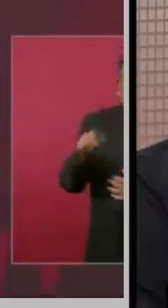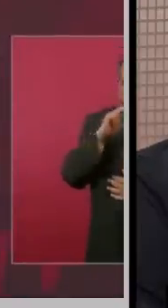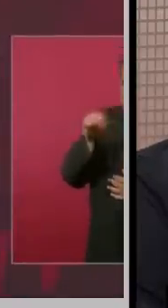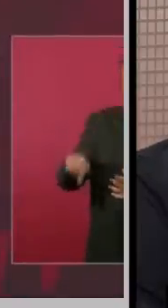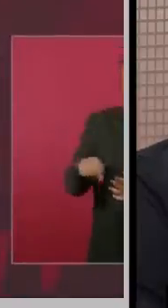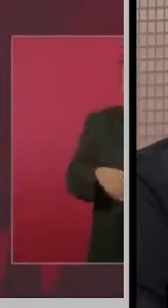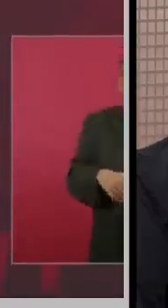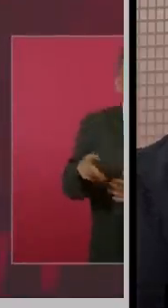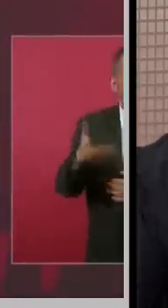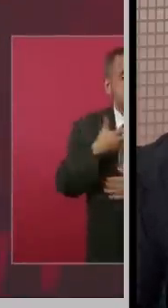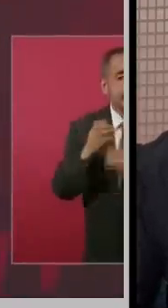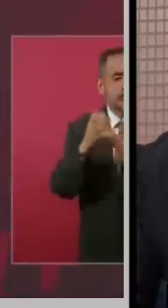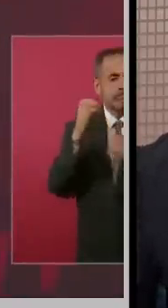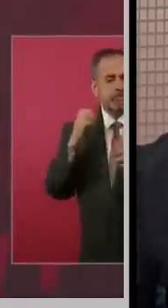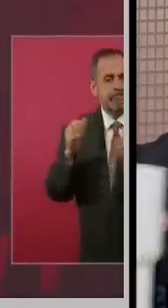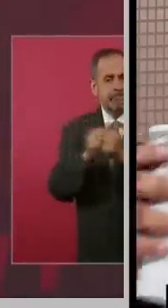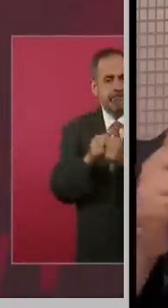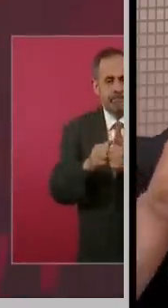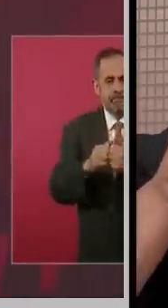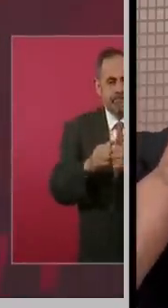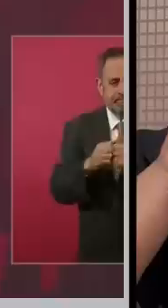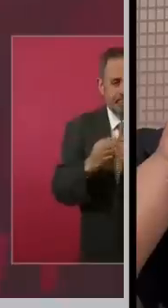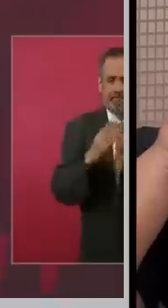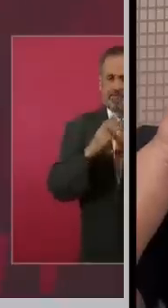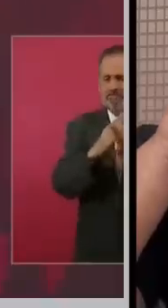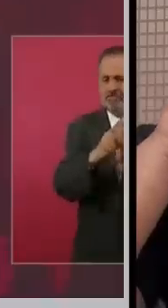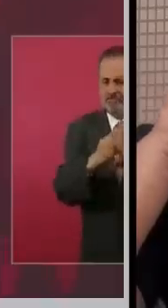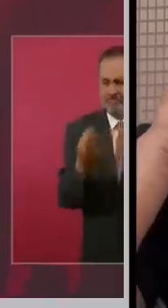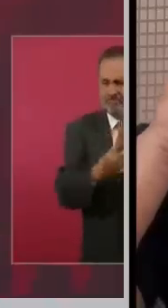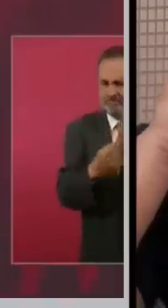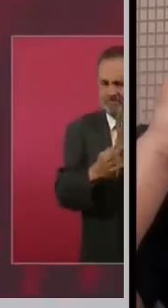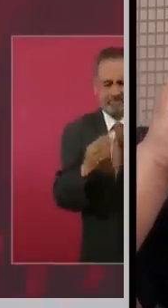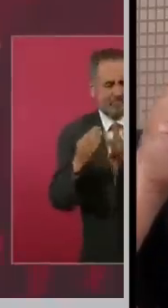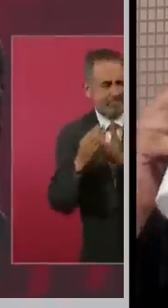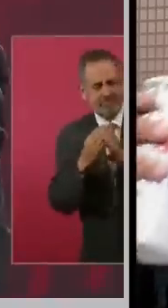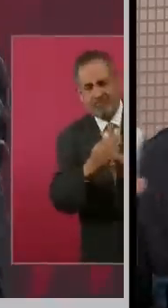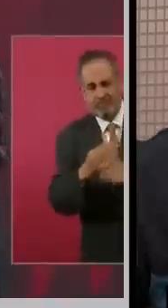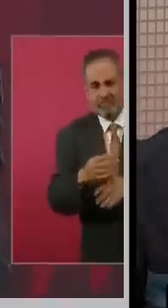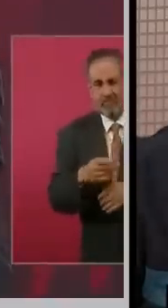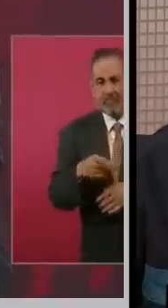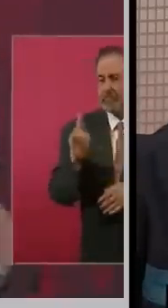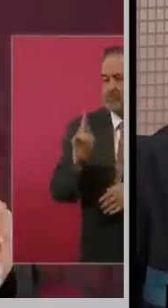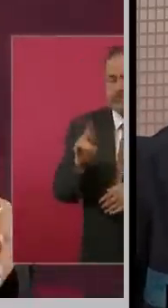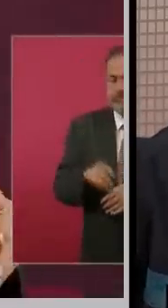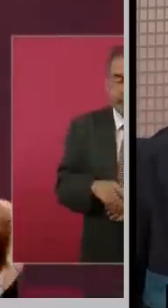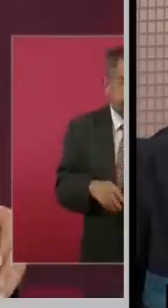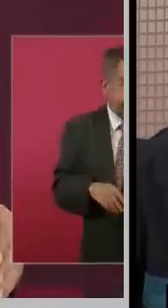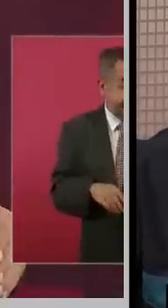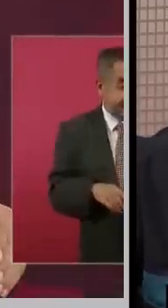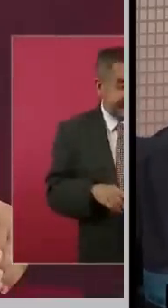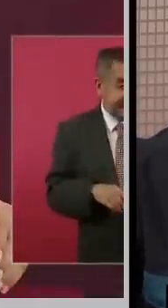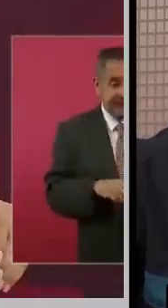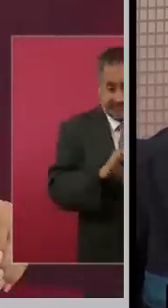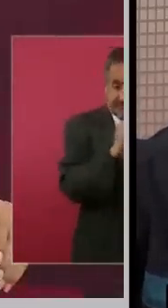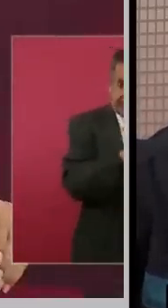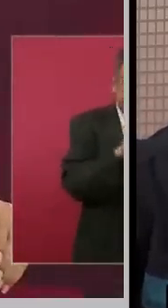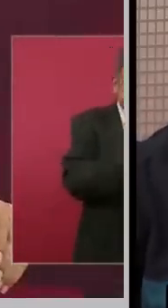Tenía una camioneta blindada, nada más que estos delincuentes que han ido